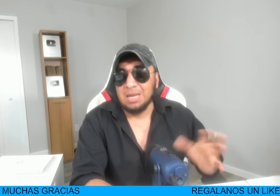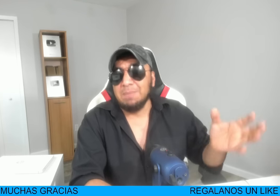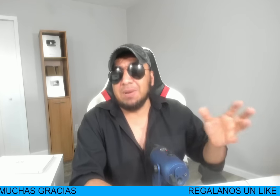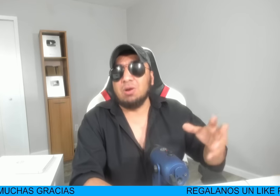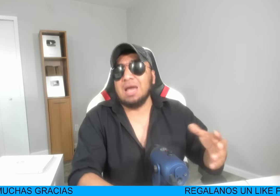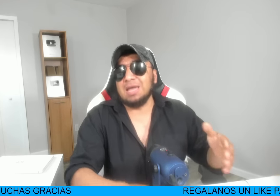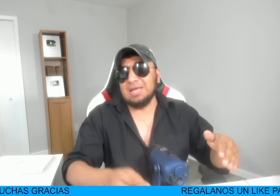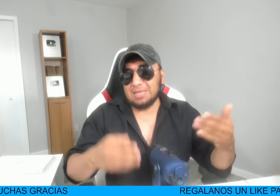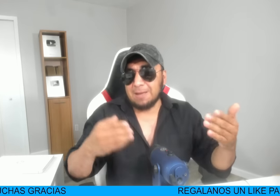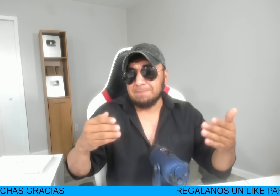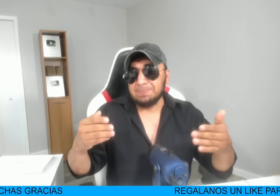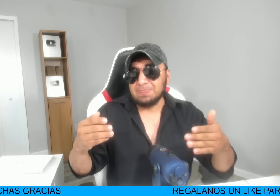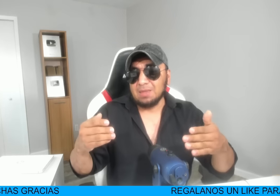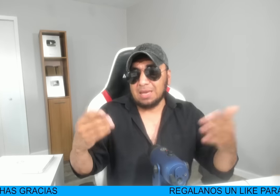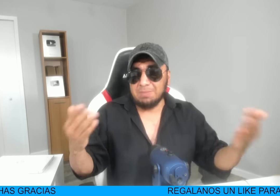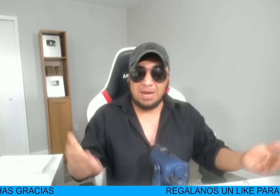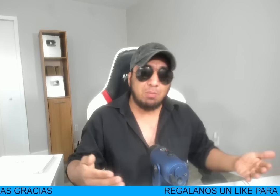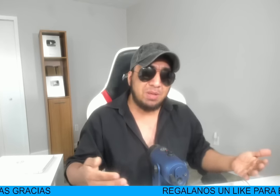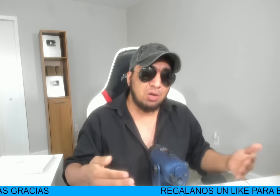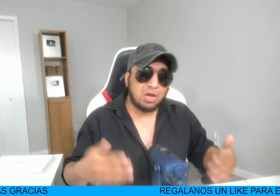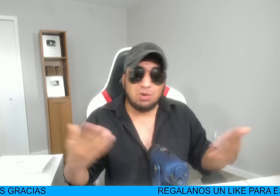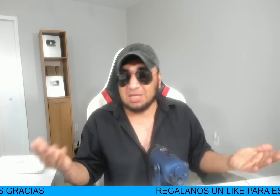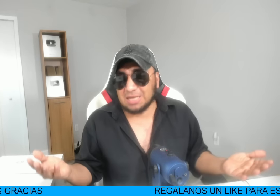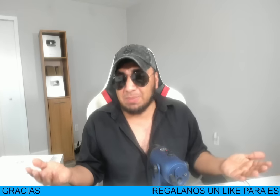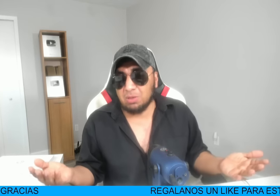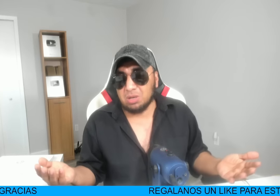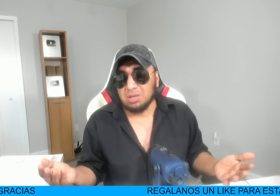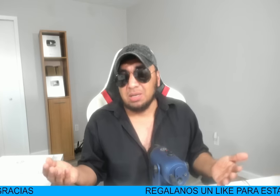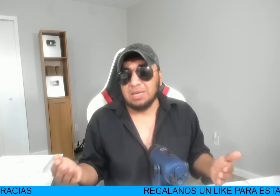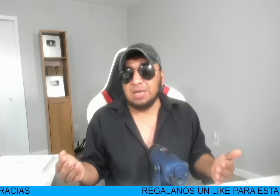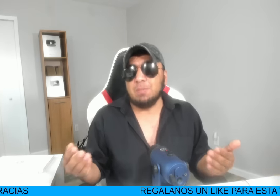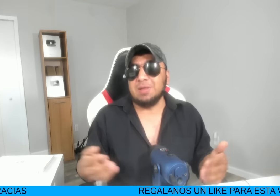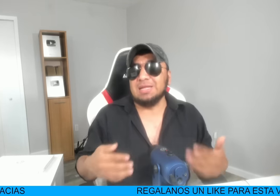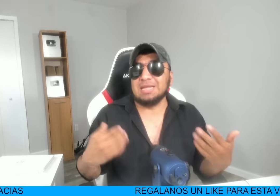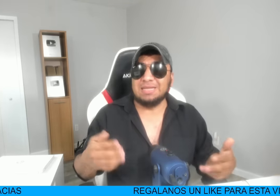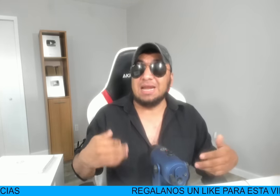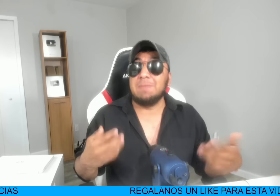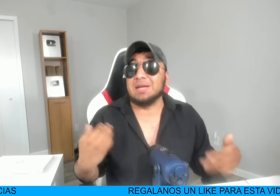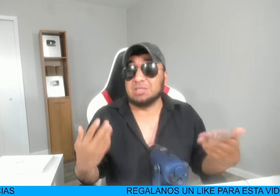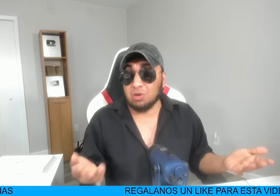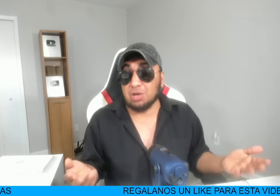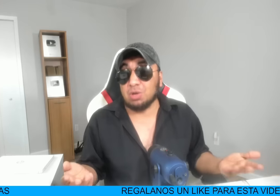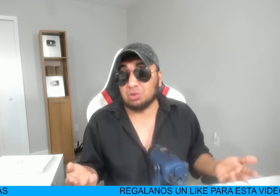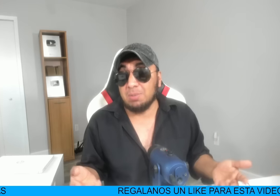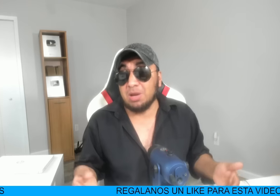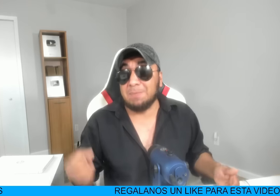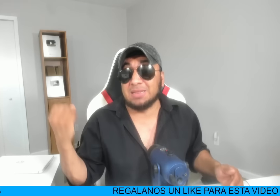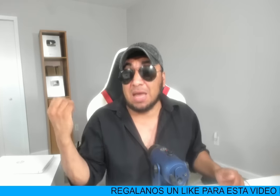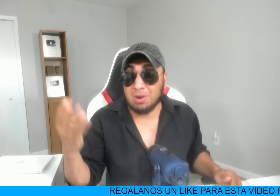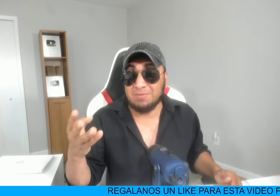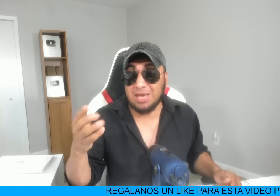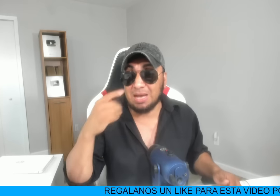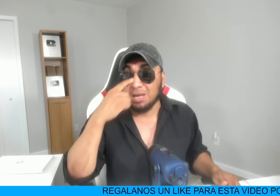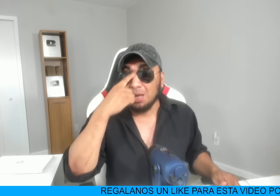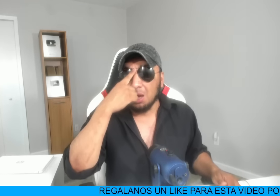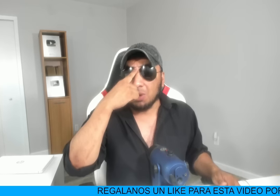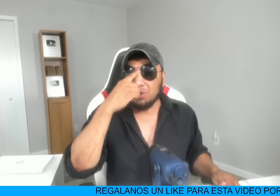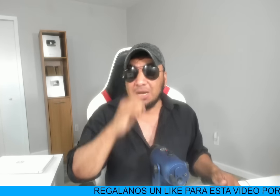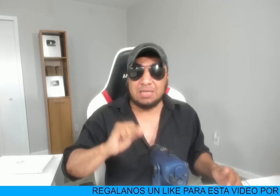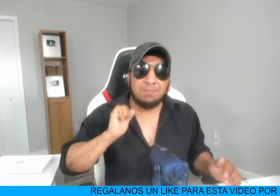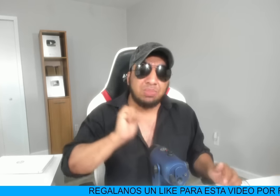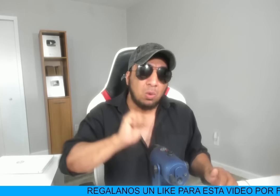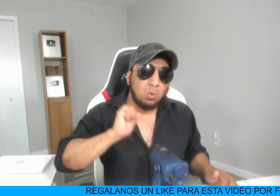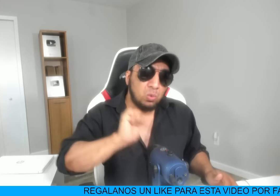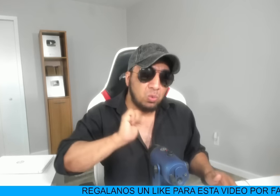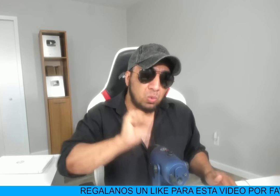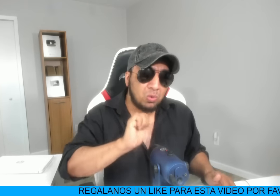decir, pero hay gente que mira los videos que no es de Salvador y no puede entender la expresión que nosotros dijimos, le pitaron la vieja. Cuando